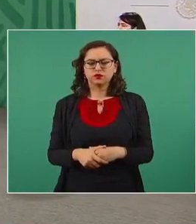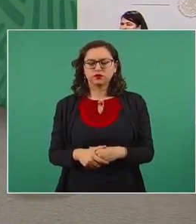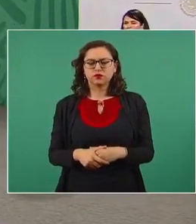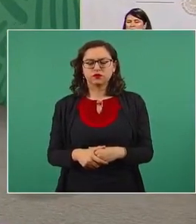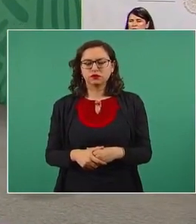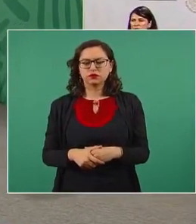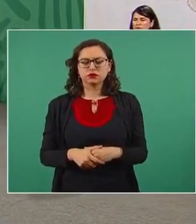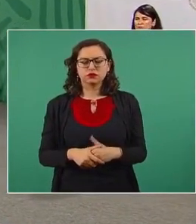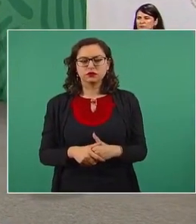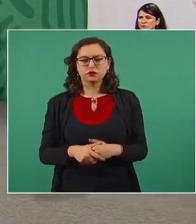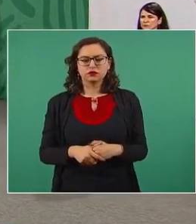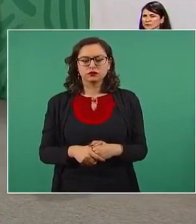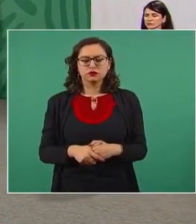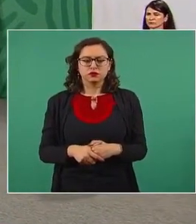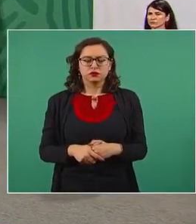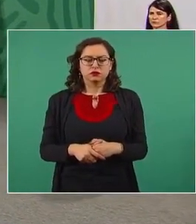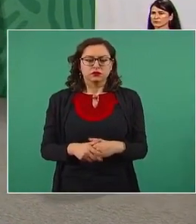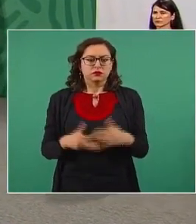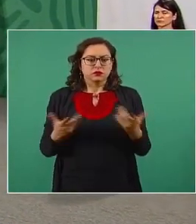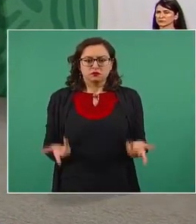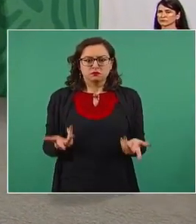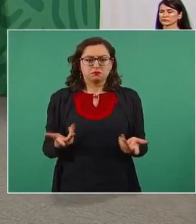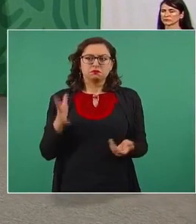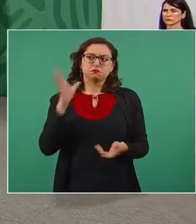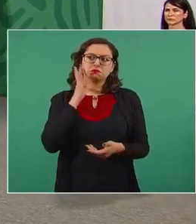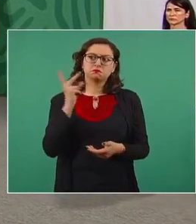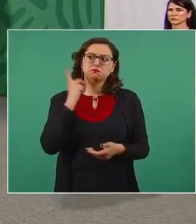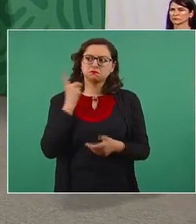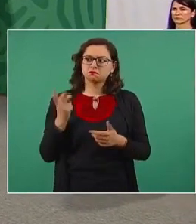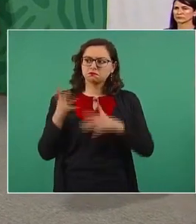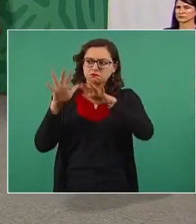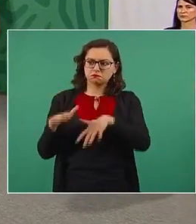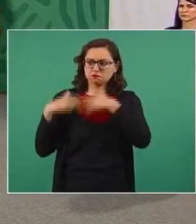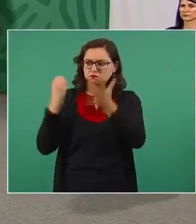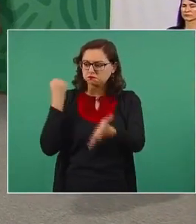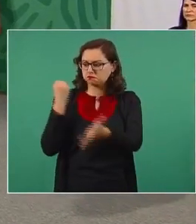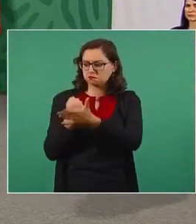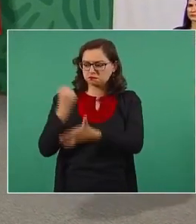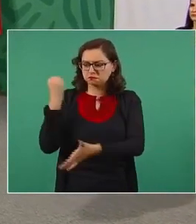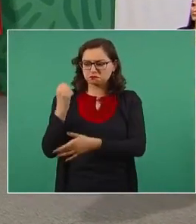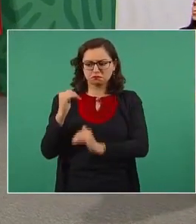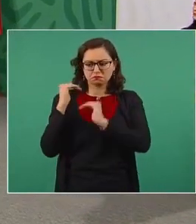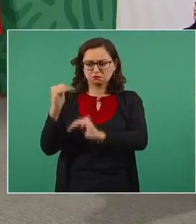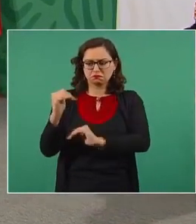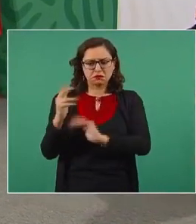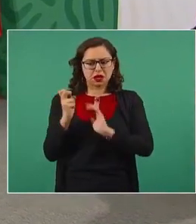que va a ser lo autorizado por el Congreso, no vamos a rebasar ese tope.